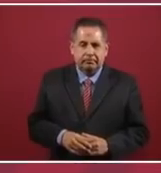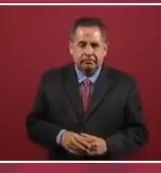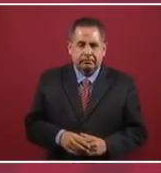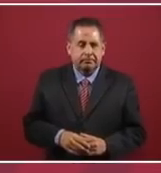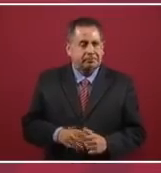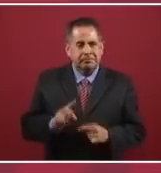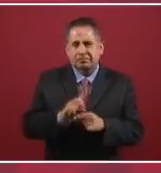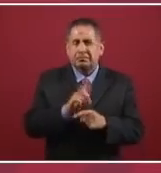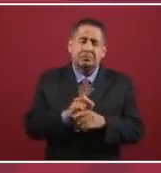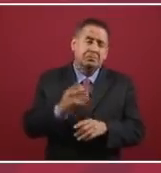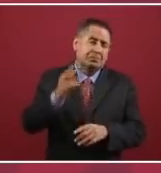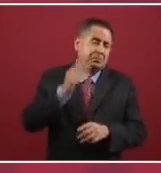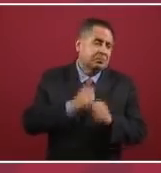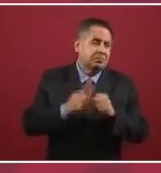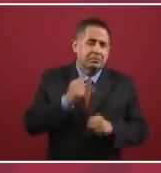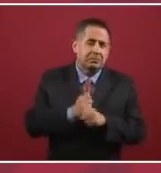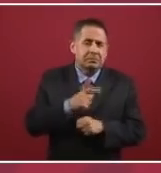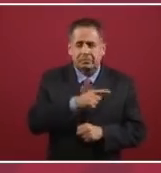desde hace mucho tiempo.